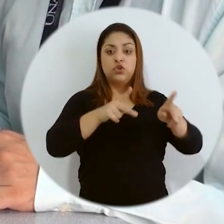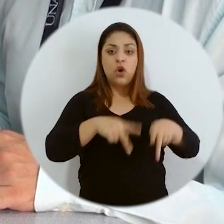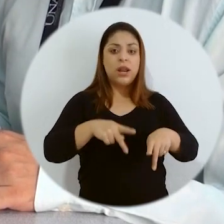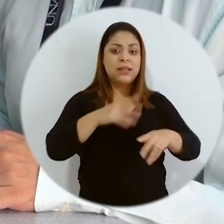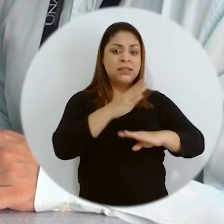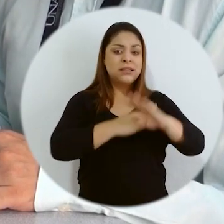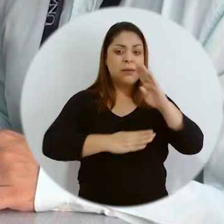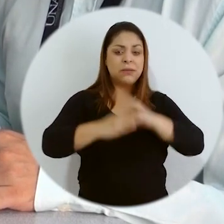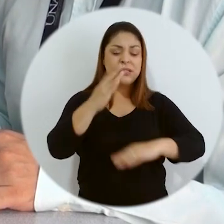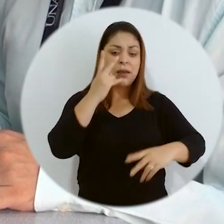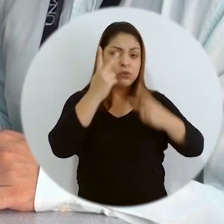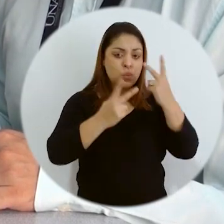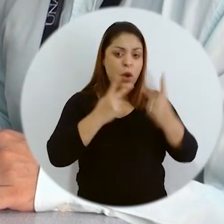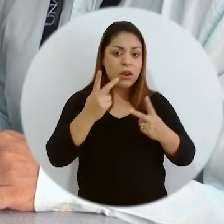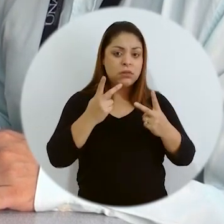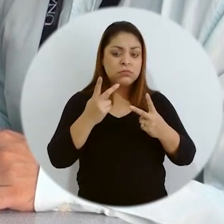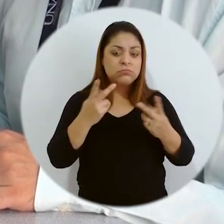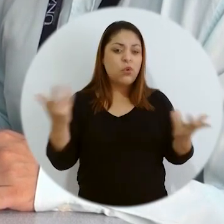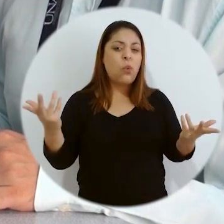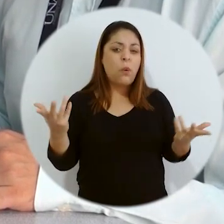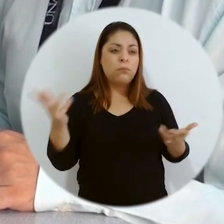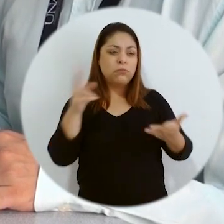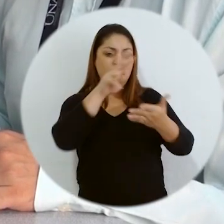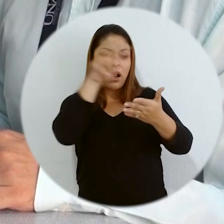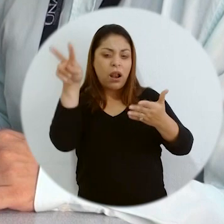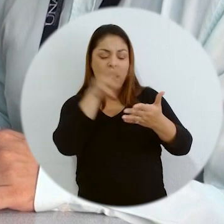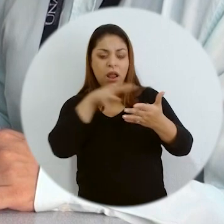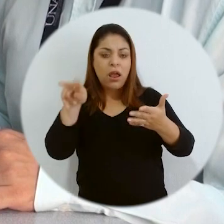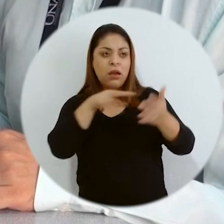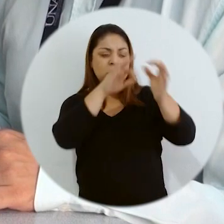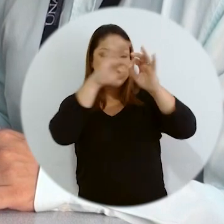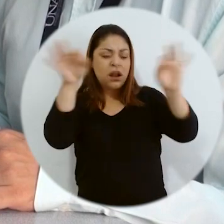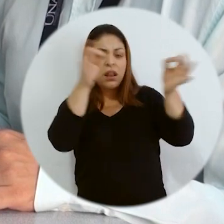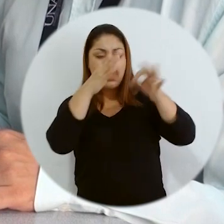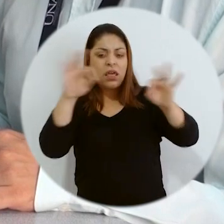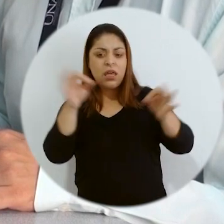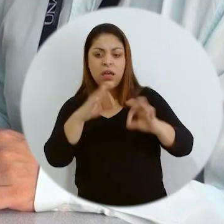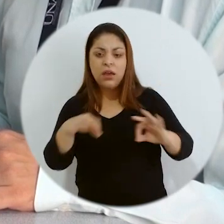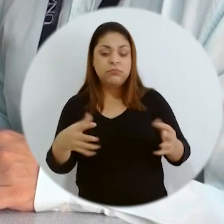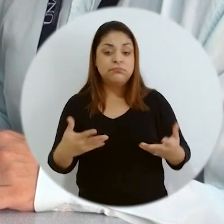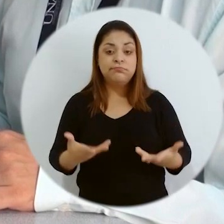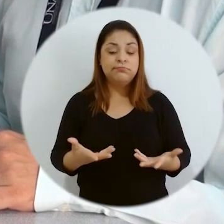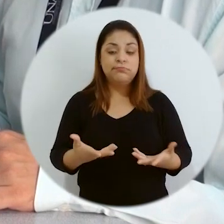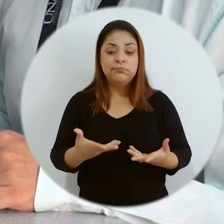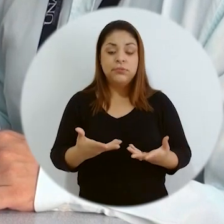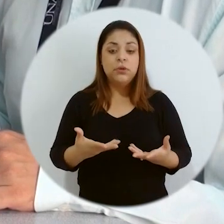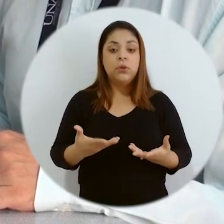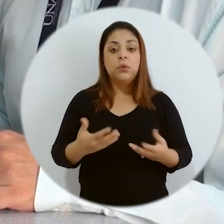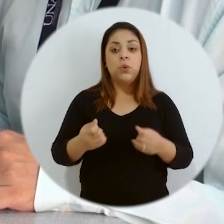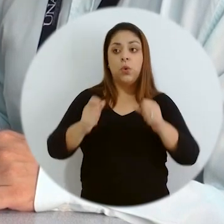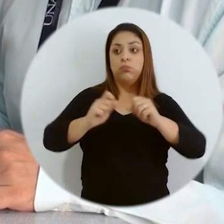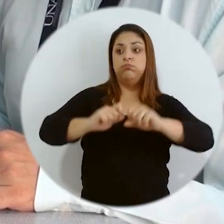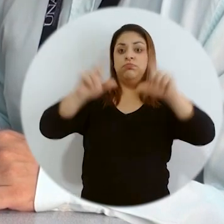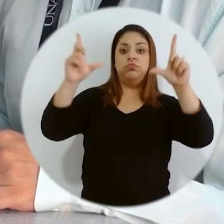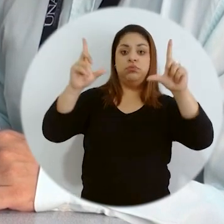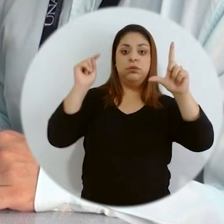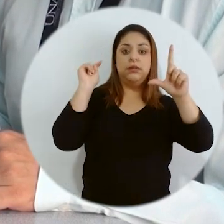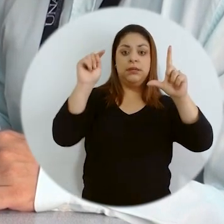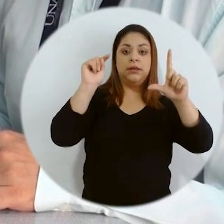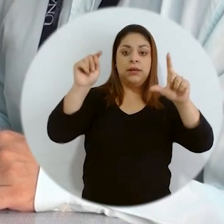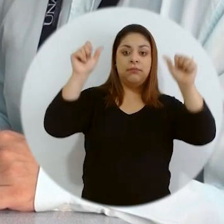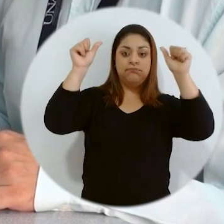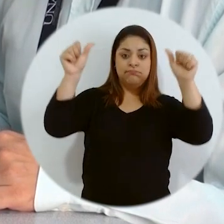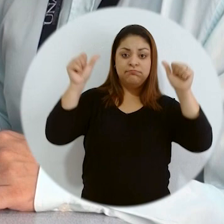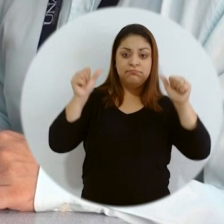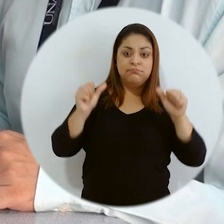población con discapacidad visual, ¿verdad? Que usa un lector, ¿verdad? Para poder entonces acceder a esa información escrita. Una imagen,